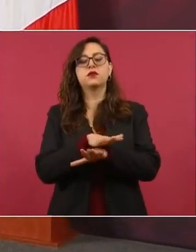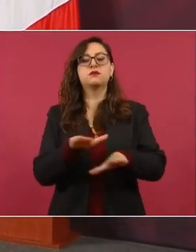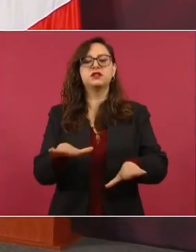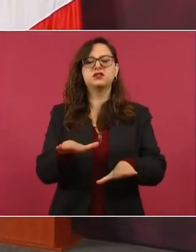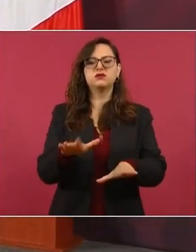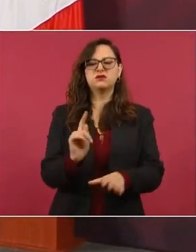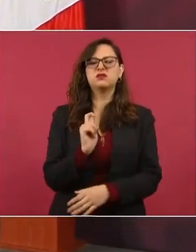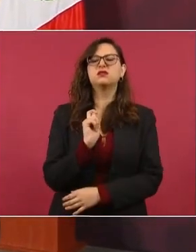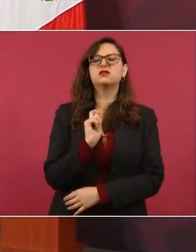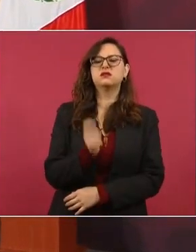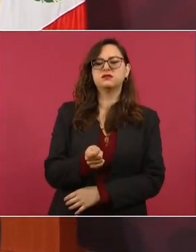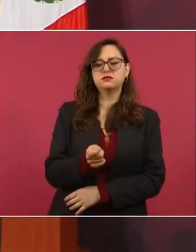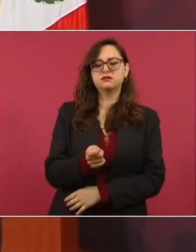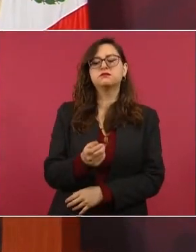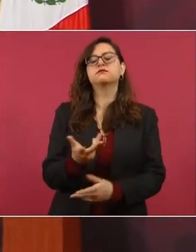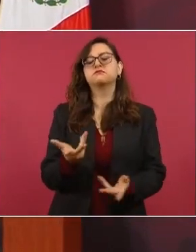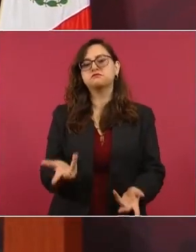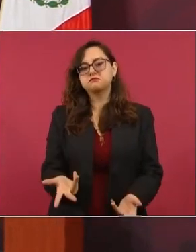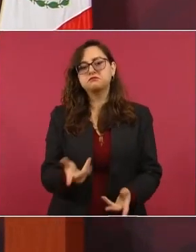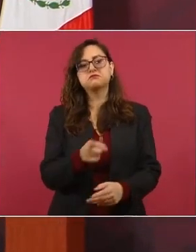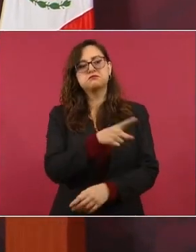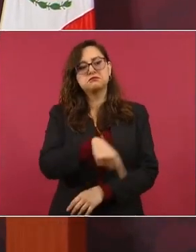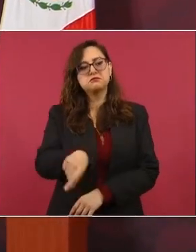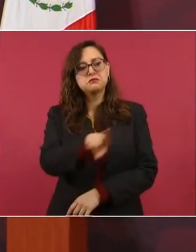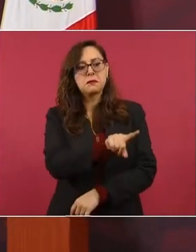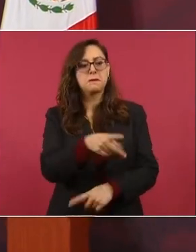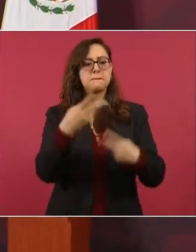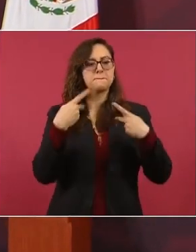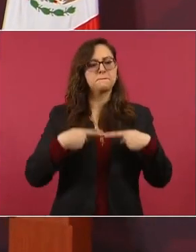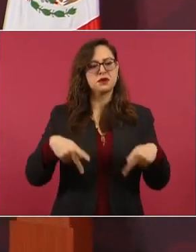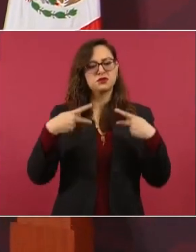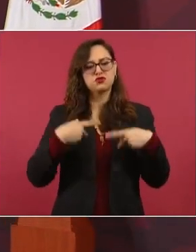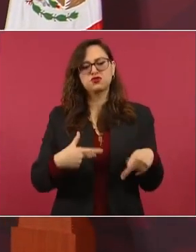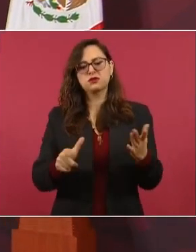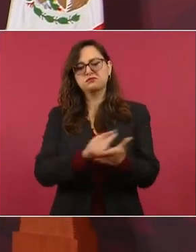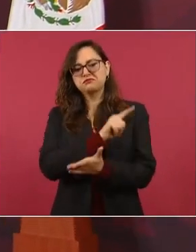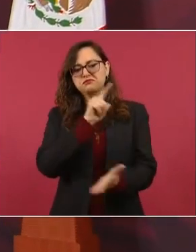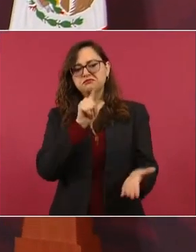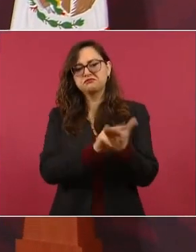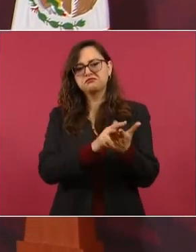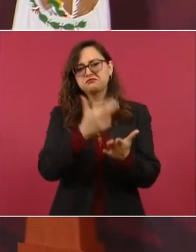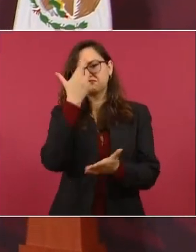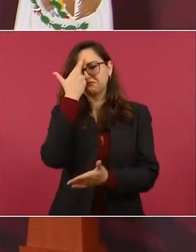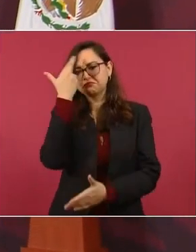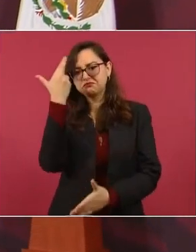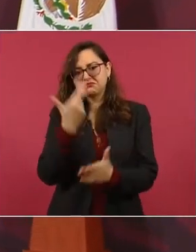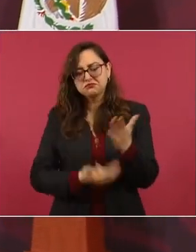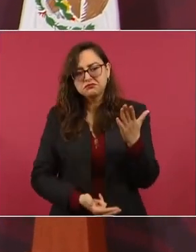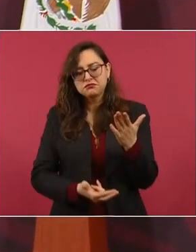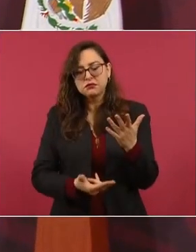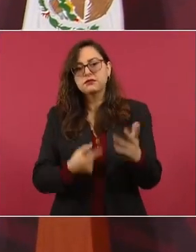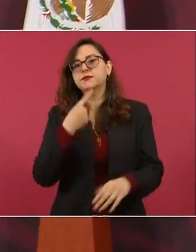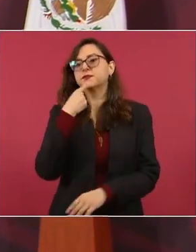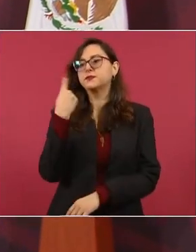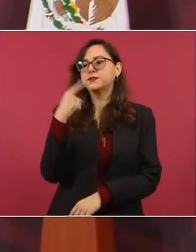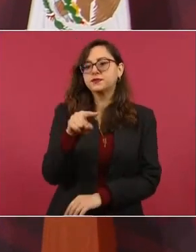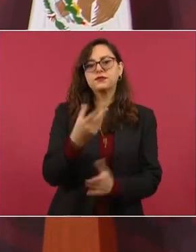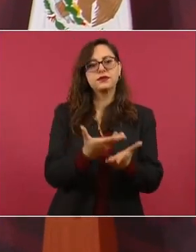avance en investigaciones, en denuncias,